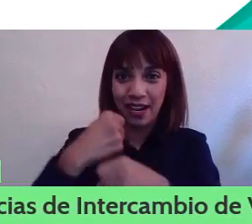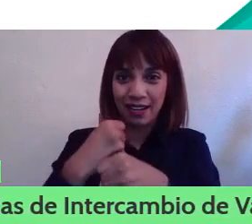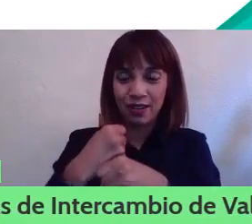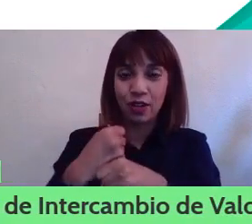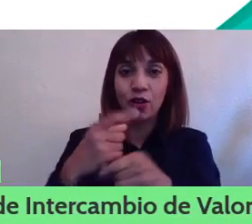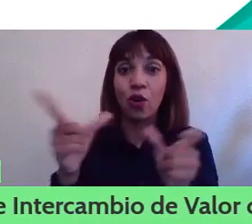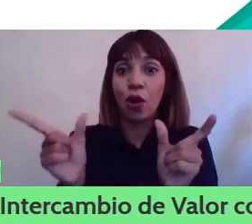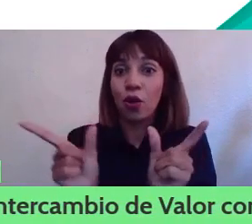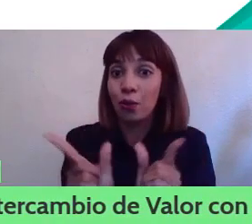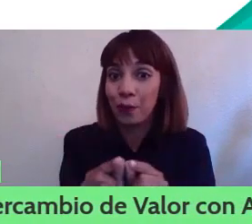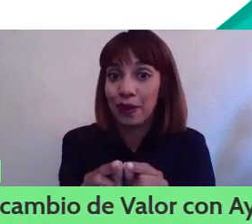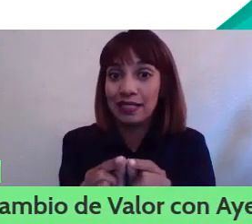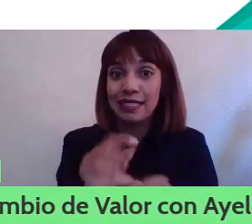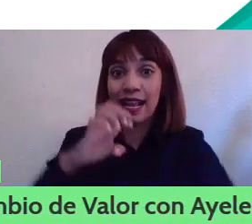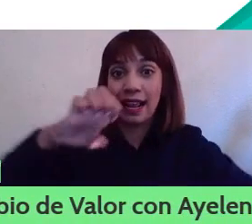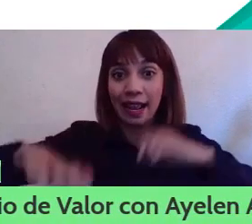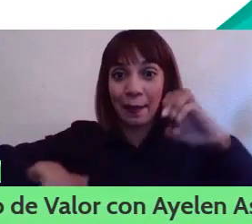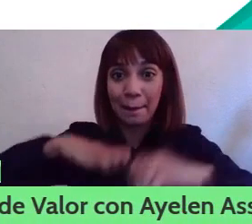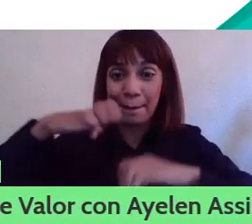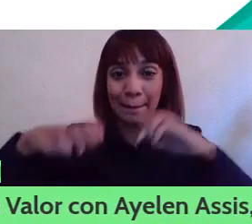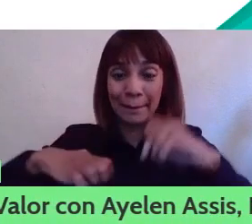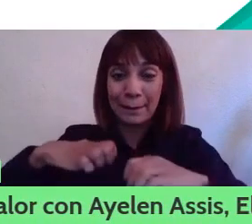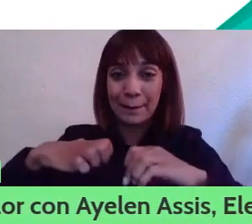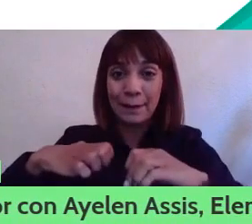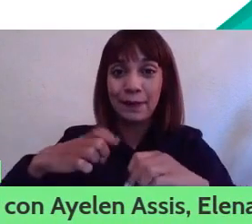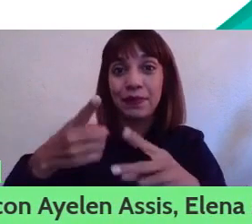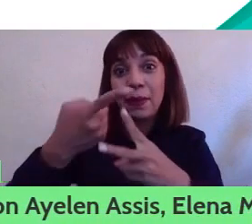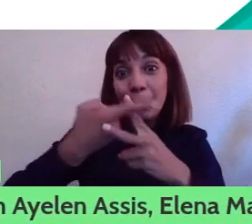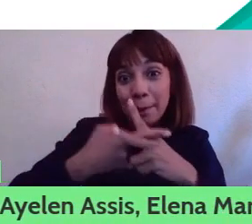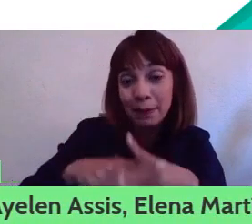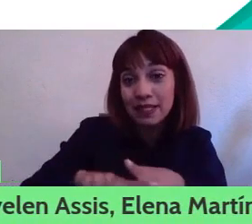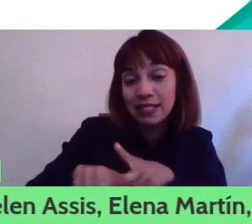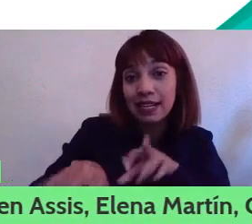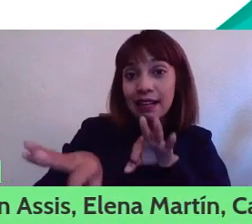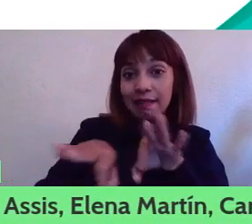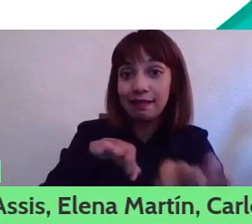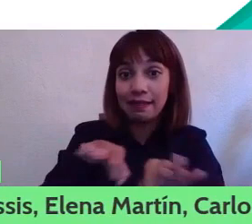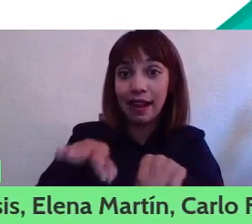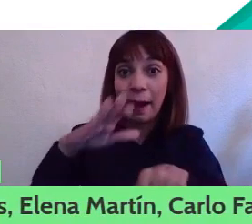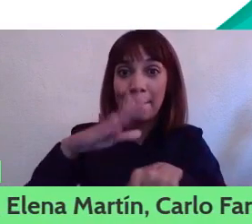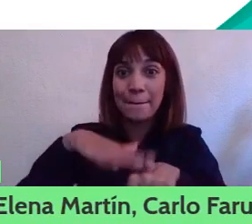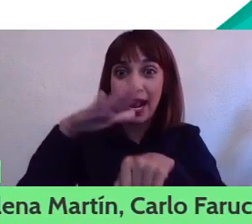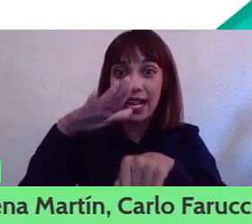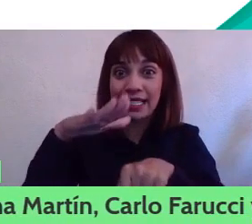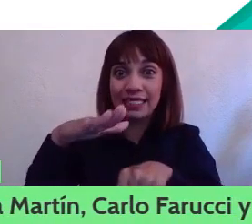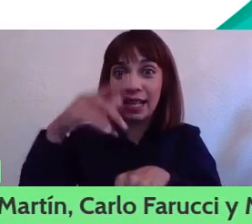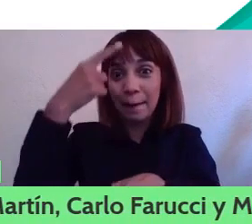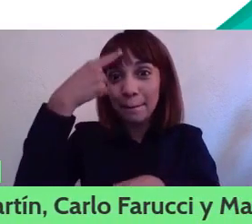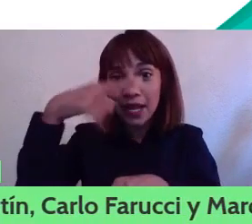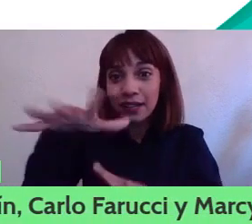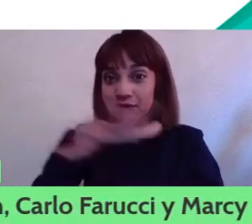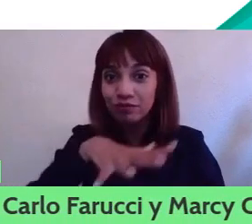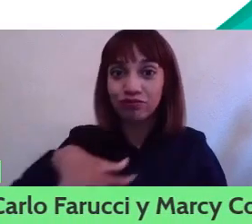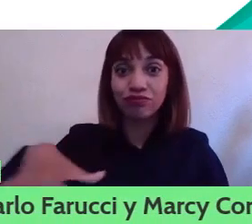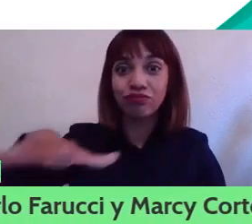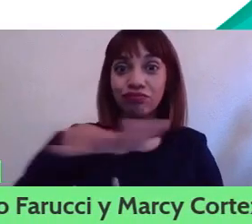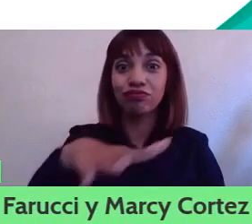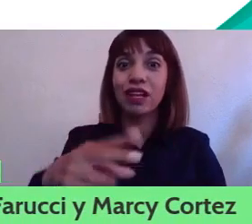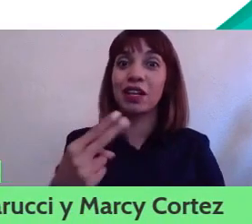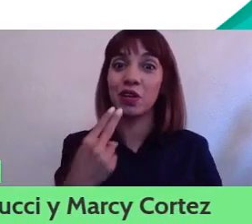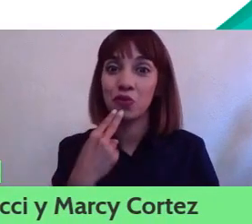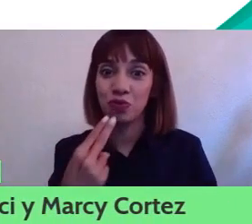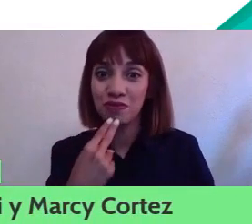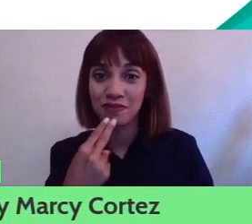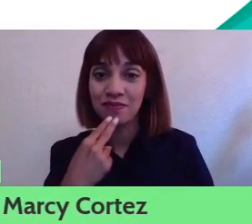a las empresas, sino empezar a trabajar más con el consumidor final, le llamamos nosotros, ¿no? Los ciudadanos y ciudadanas de a